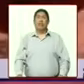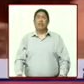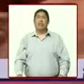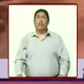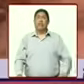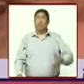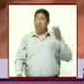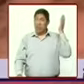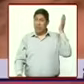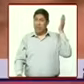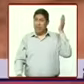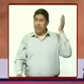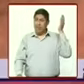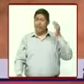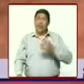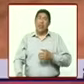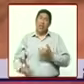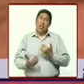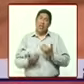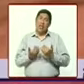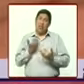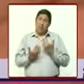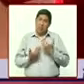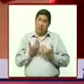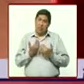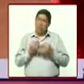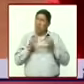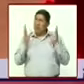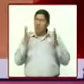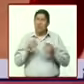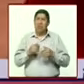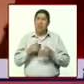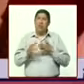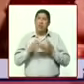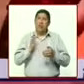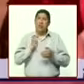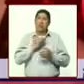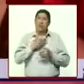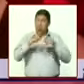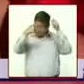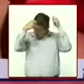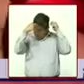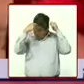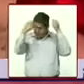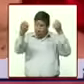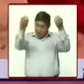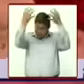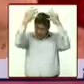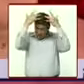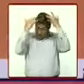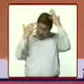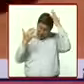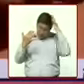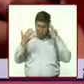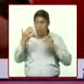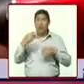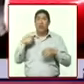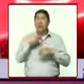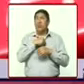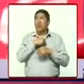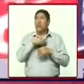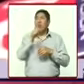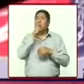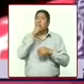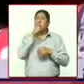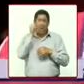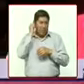Tenemos quemaduras, ¿no?, que no son tan graves, pero nuestra gorra que nos habían dotado también están quemadas. Estábamos echando